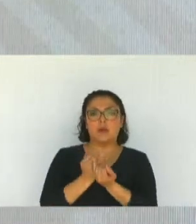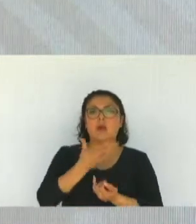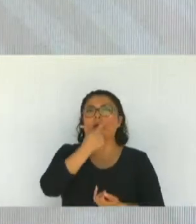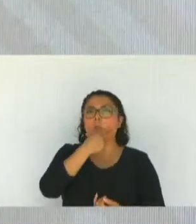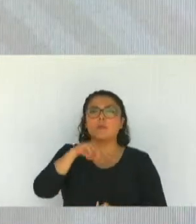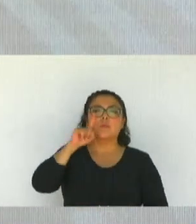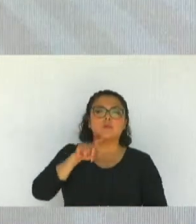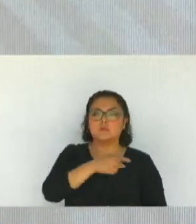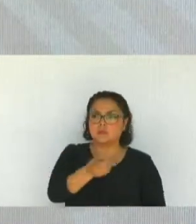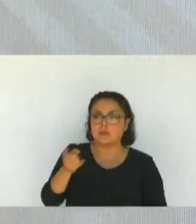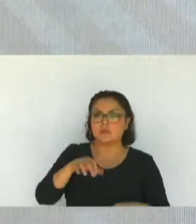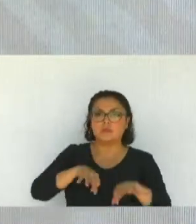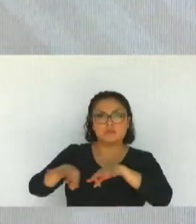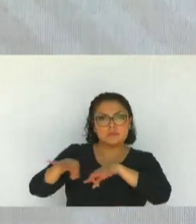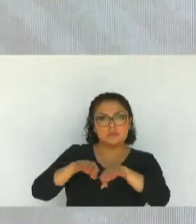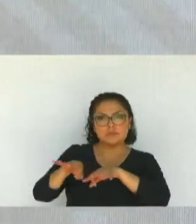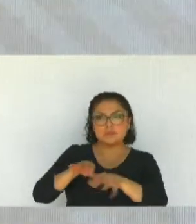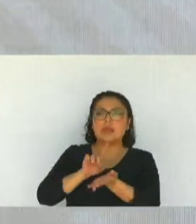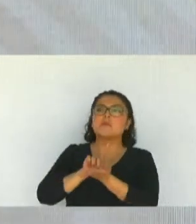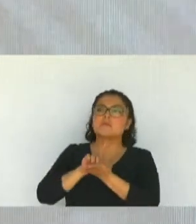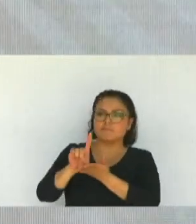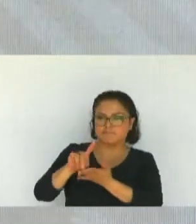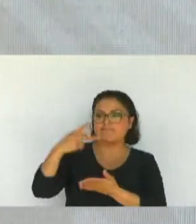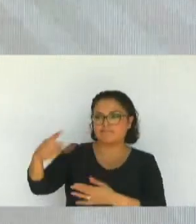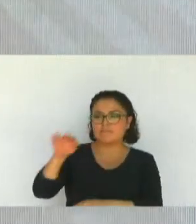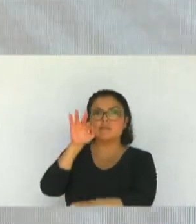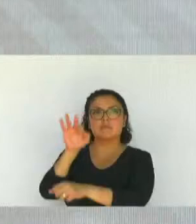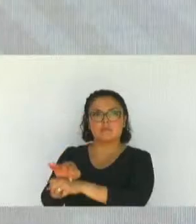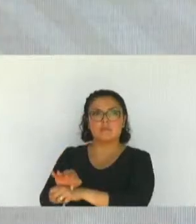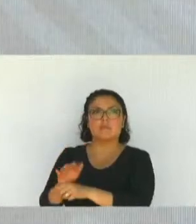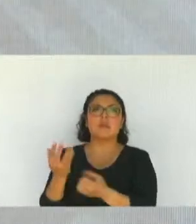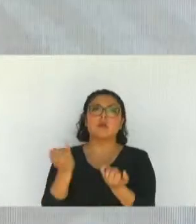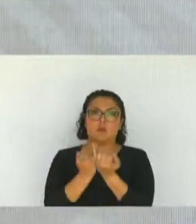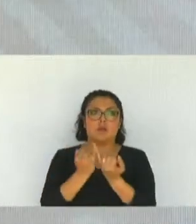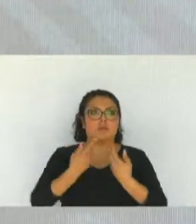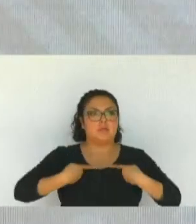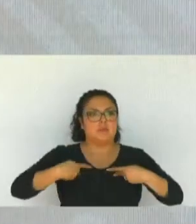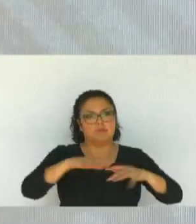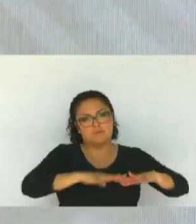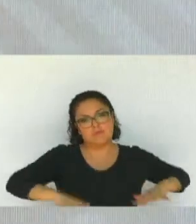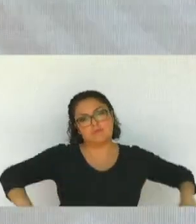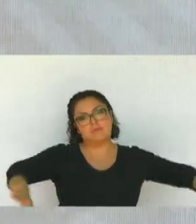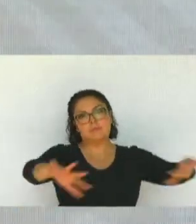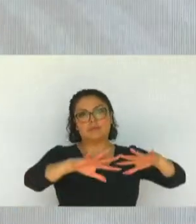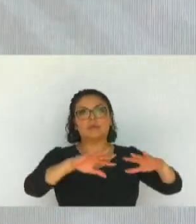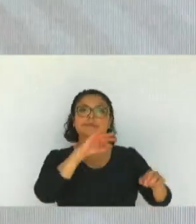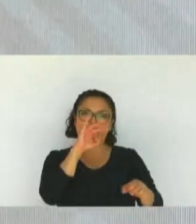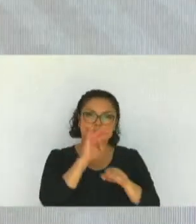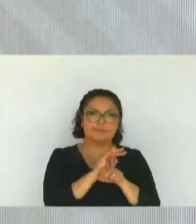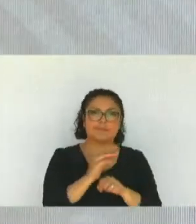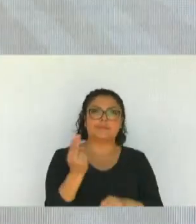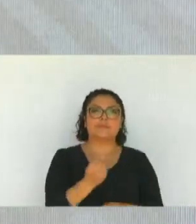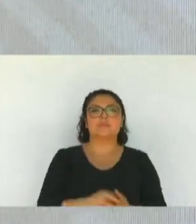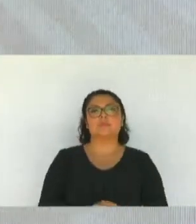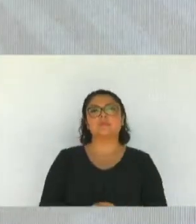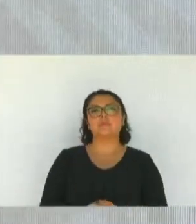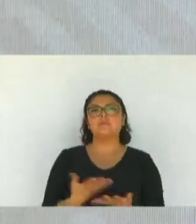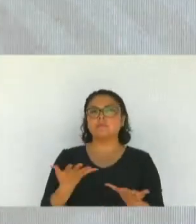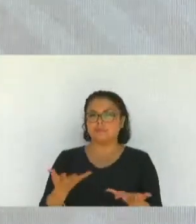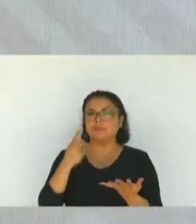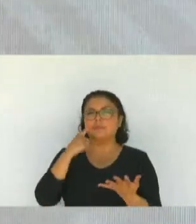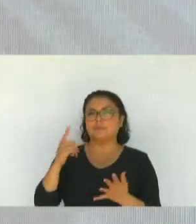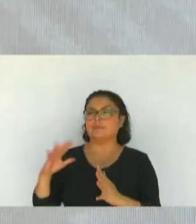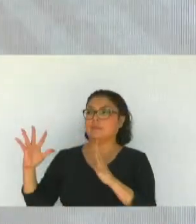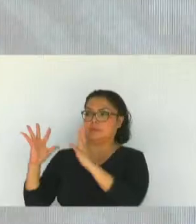trabajadoras y en la salud de toda una sociedad. Porque hay que entender algo, como en la guerra las instituciones luchamos contra un enemigo